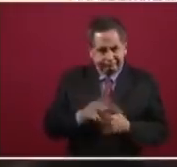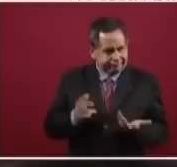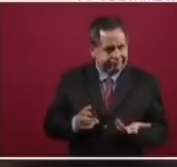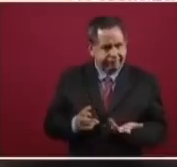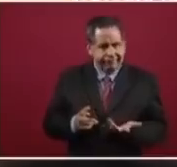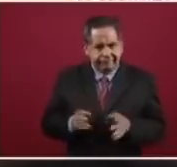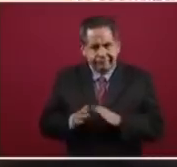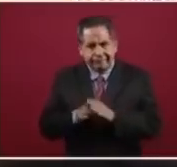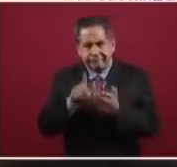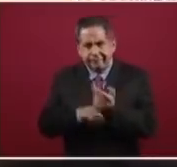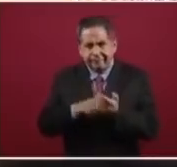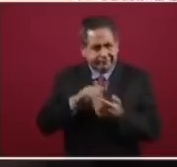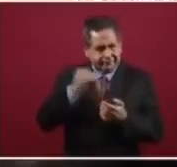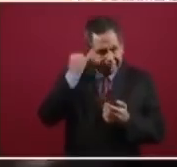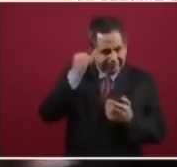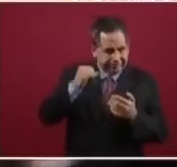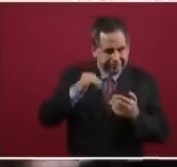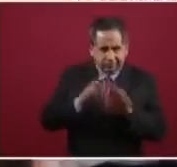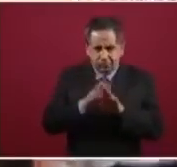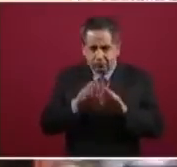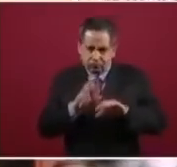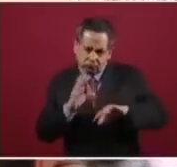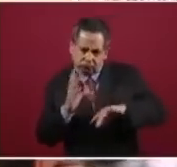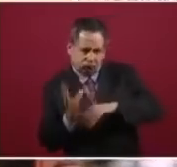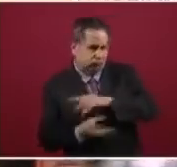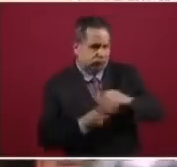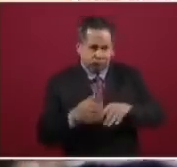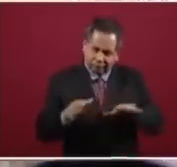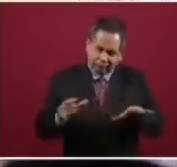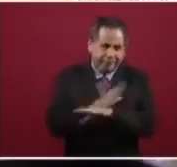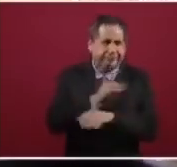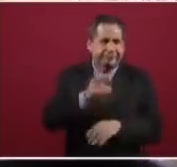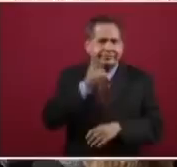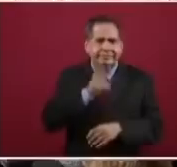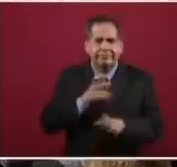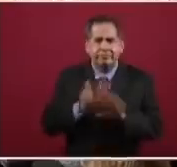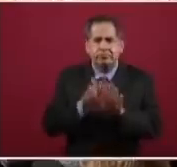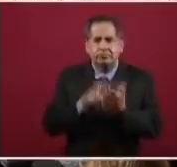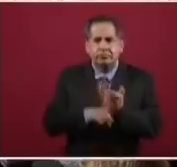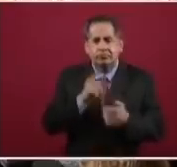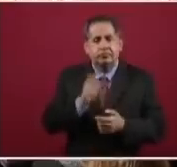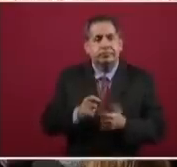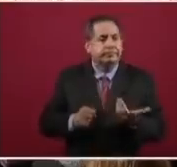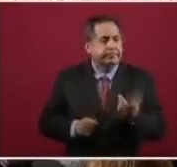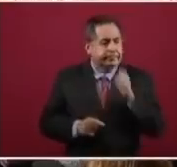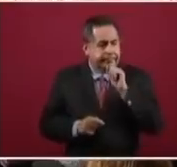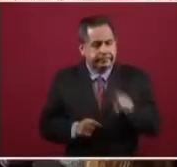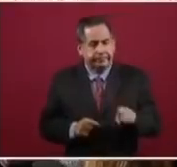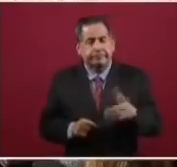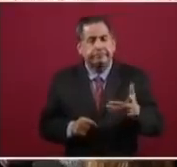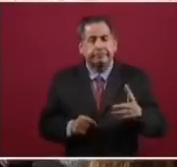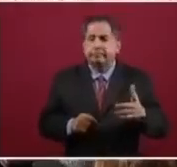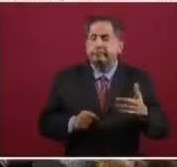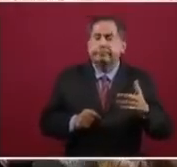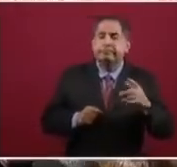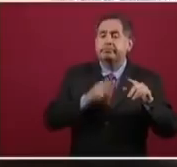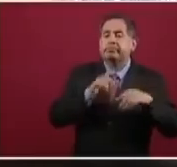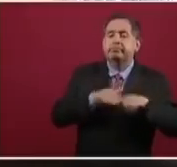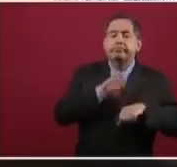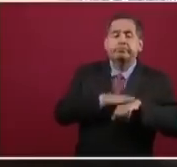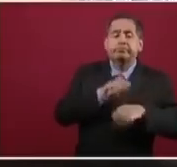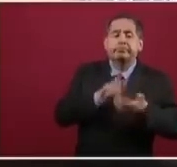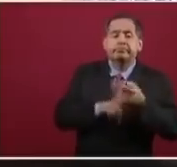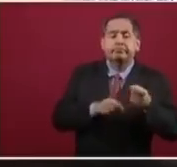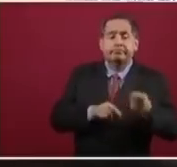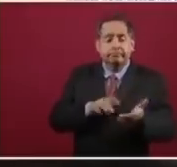hay una estrategia para hacer una reingeniería dentro de pemex tomando en cuenta que también las calificadoras consideran que los